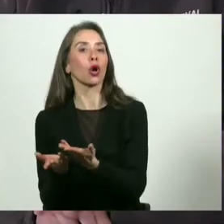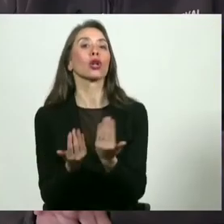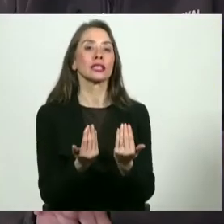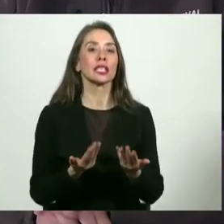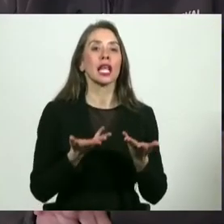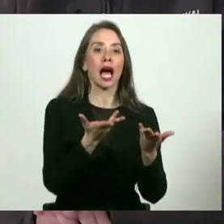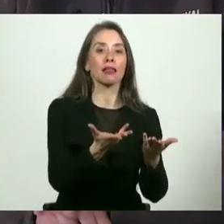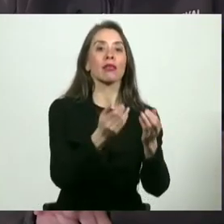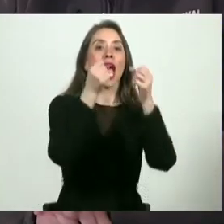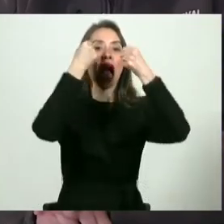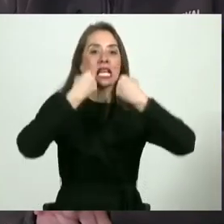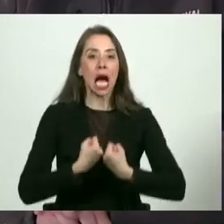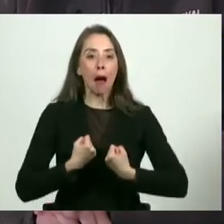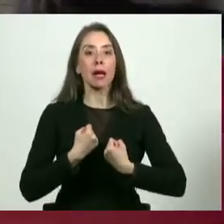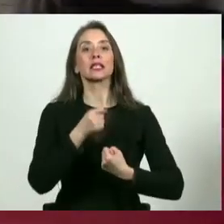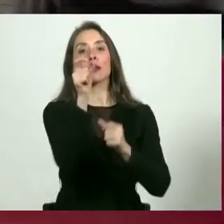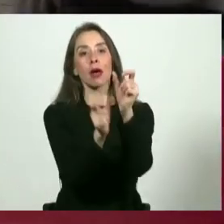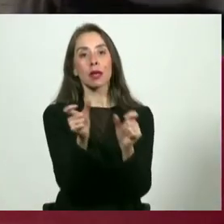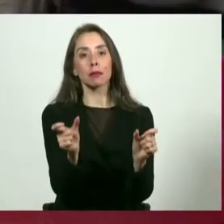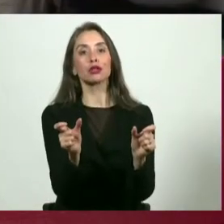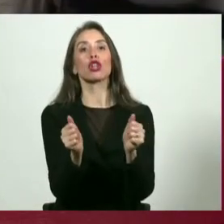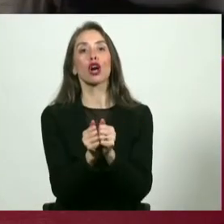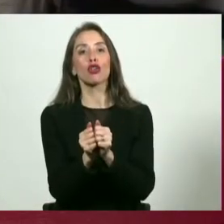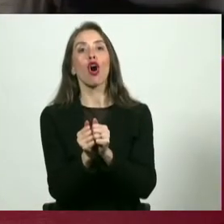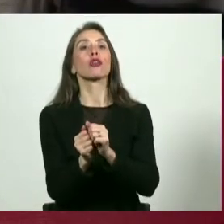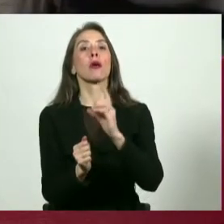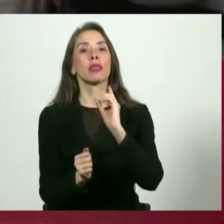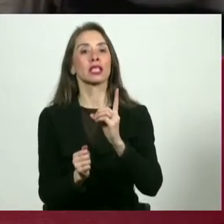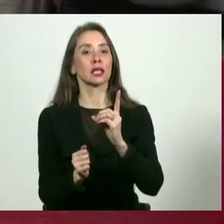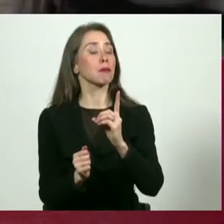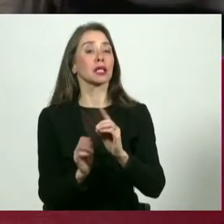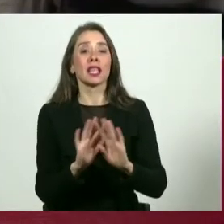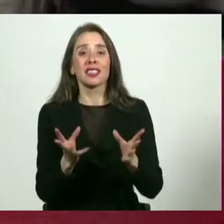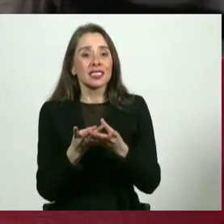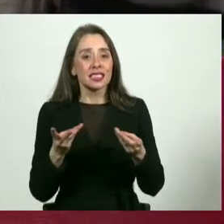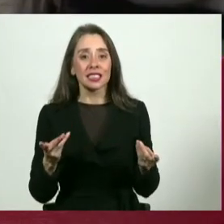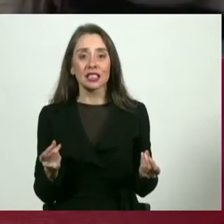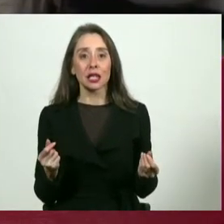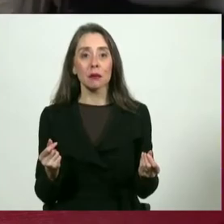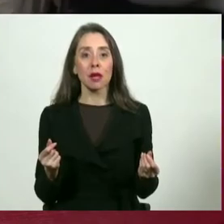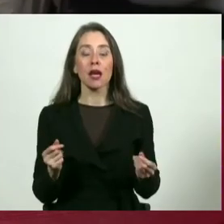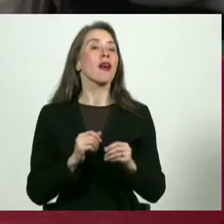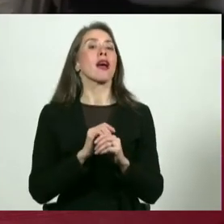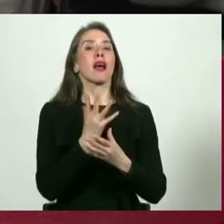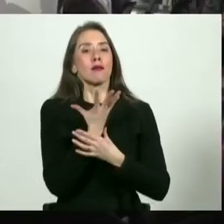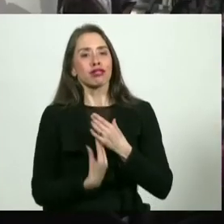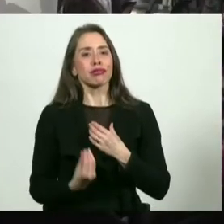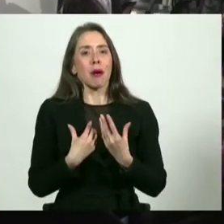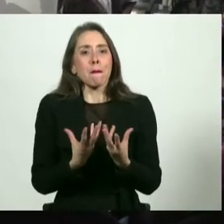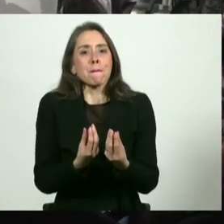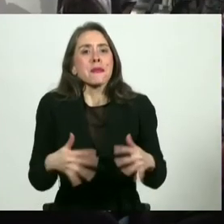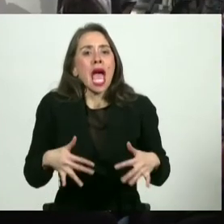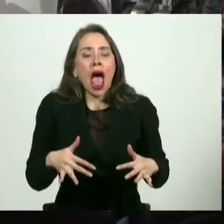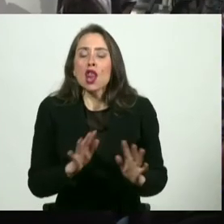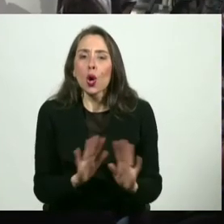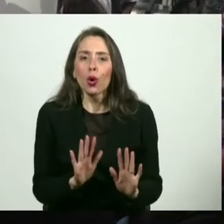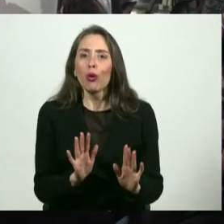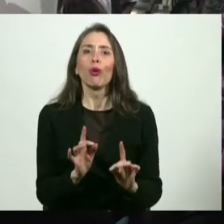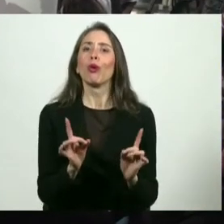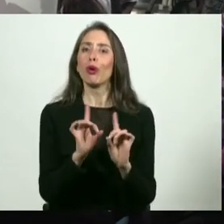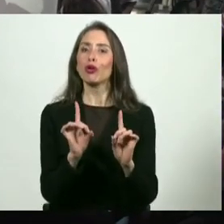Convención. Es bien simple, pero también, como dice Cristian, no es que vaya a ser mañana, pero es un camino que ya empezó y tienen que prepararse